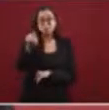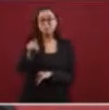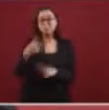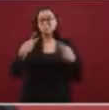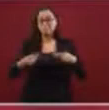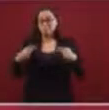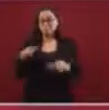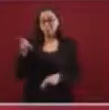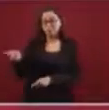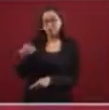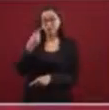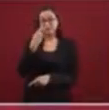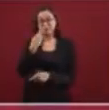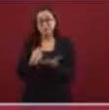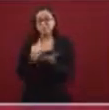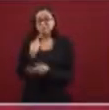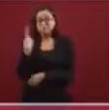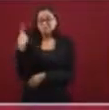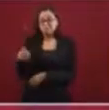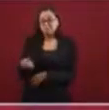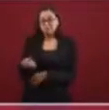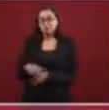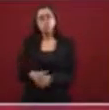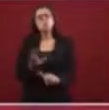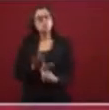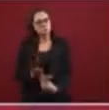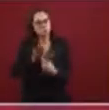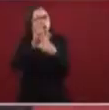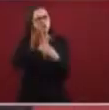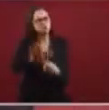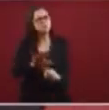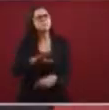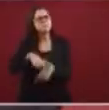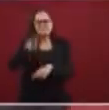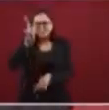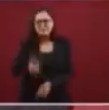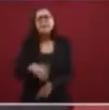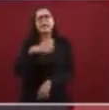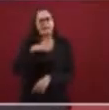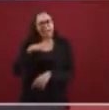acusado puede demostrar que sí compró